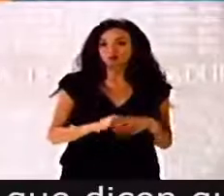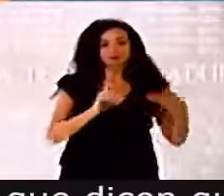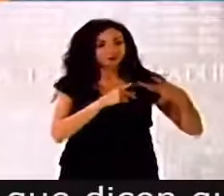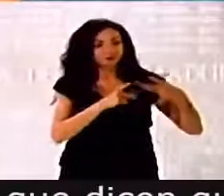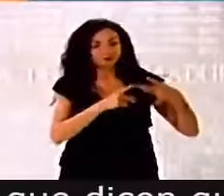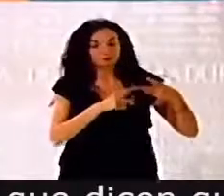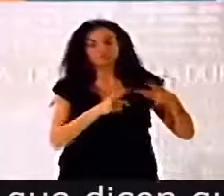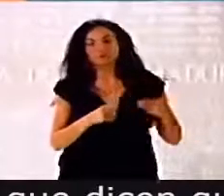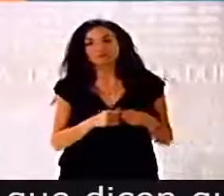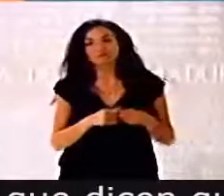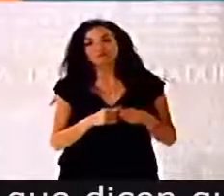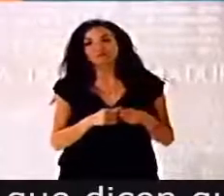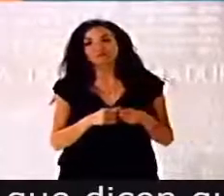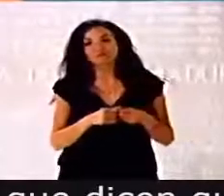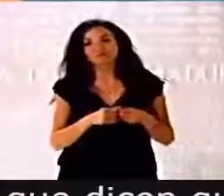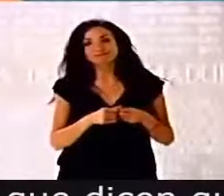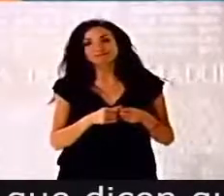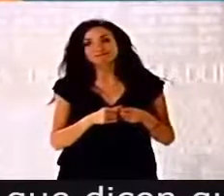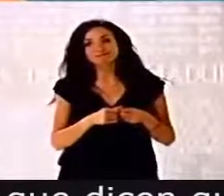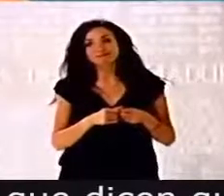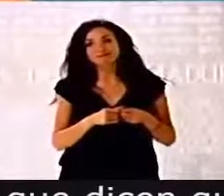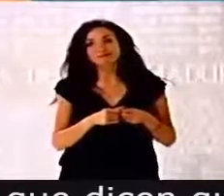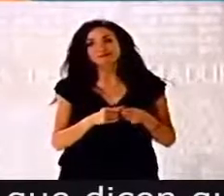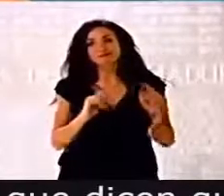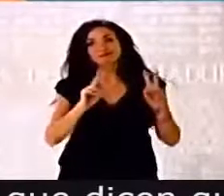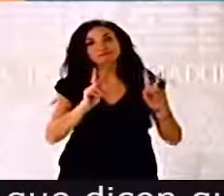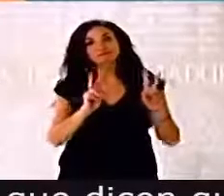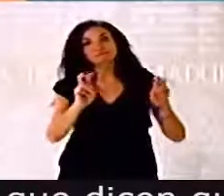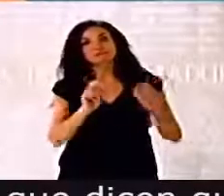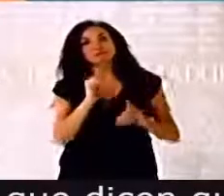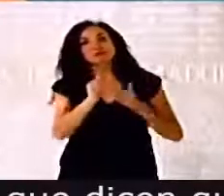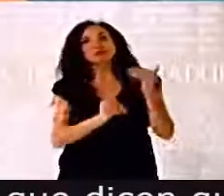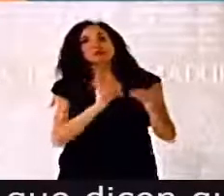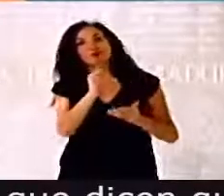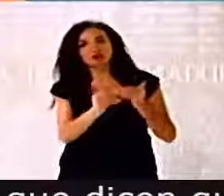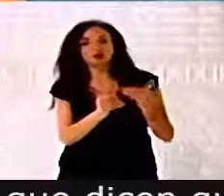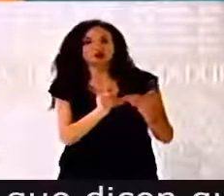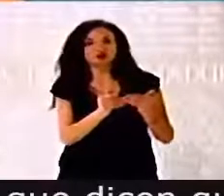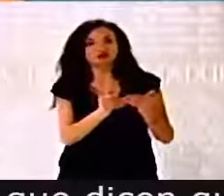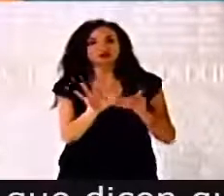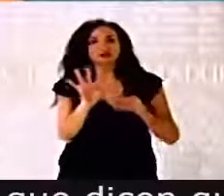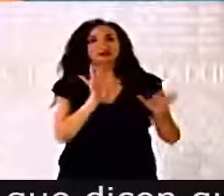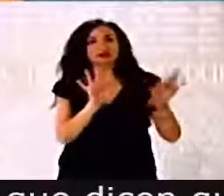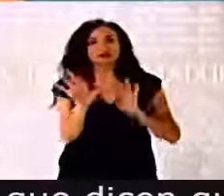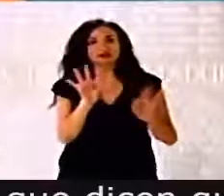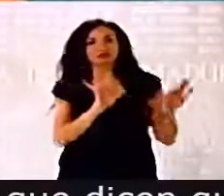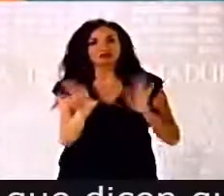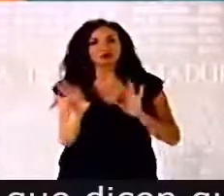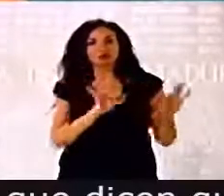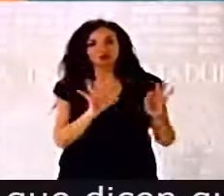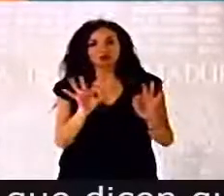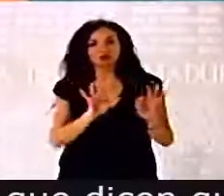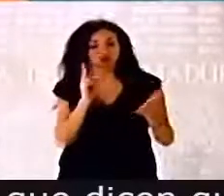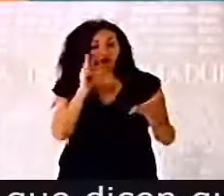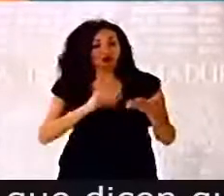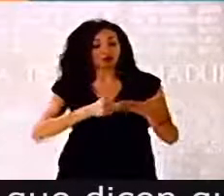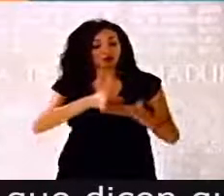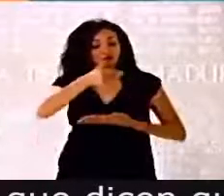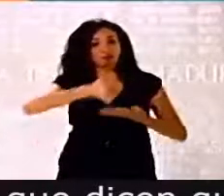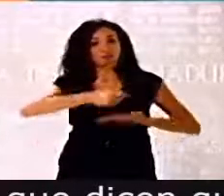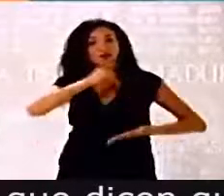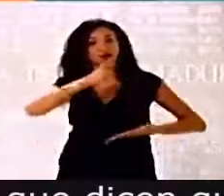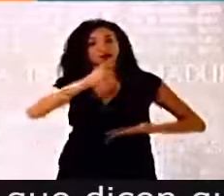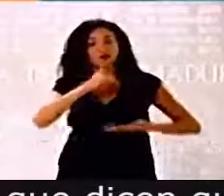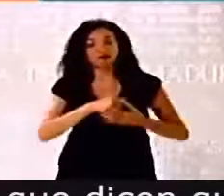es del tema de que se retoman los procesos selectivos, como hemos recibido en nota de prensa, que ya pues